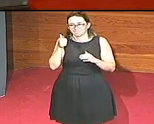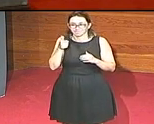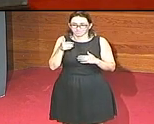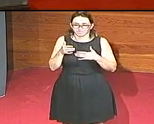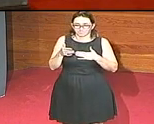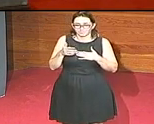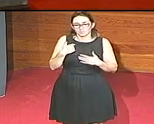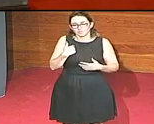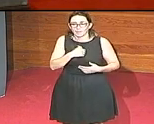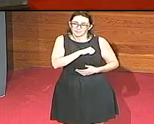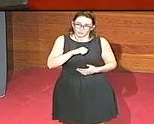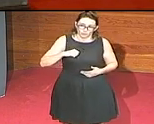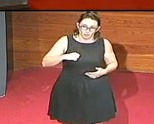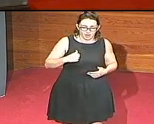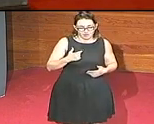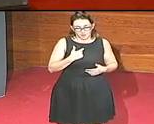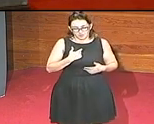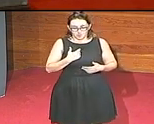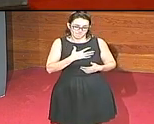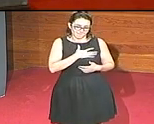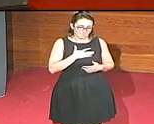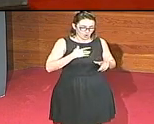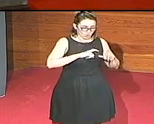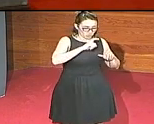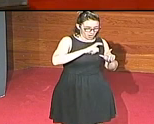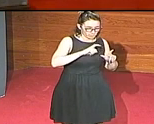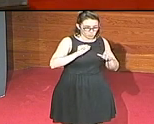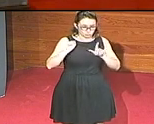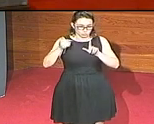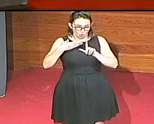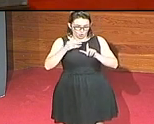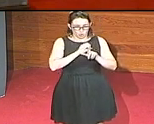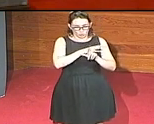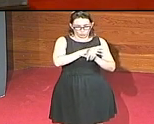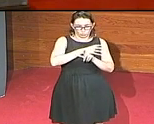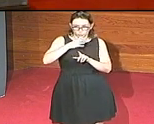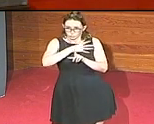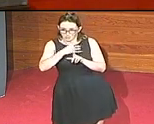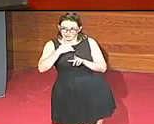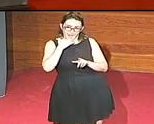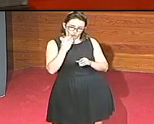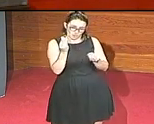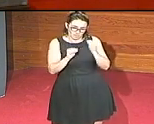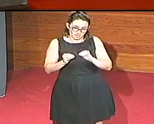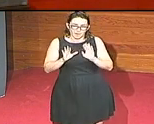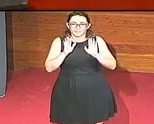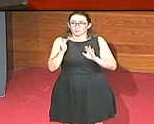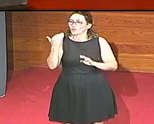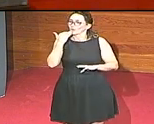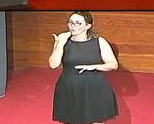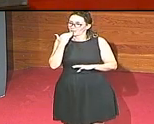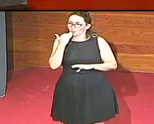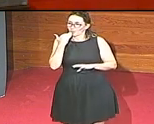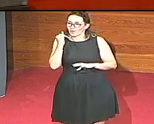yo diga bueno pues voy a subir estos gráficos a un blog pero no está como estructurado de que el correo muestre las infografías